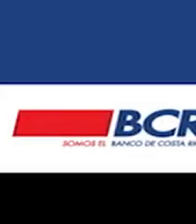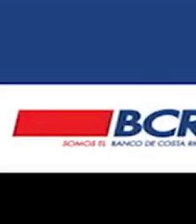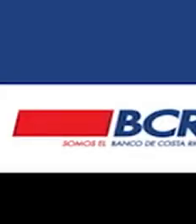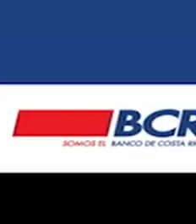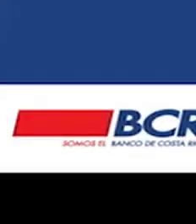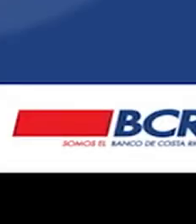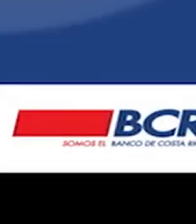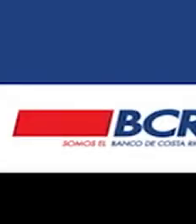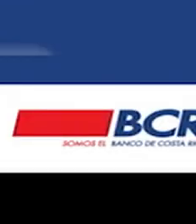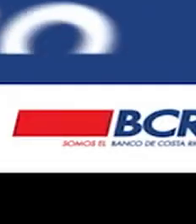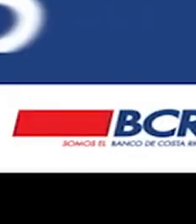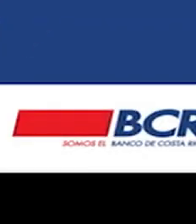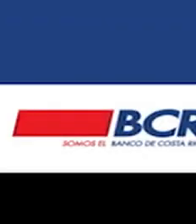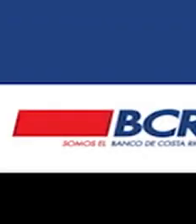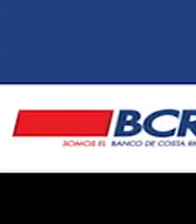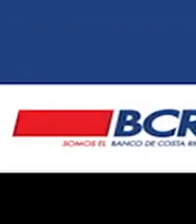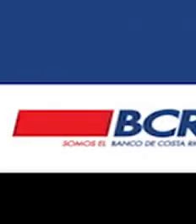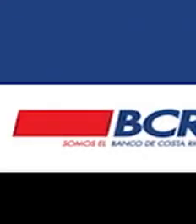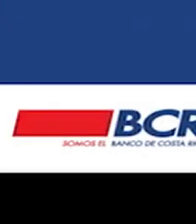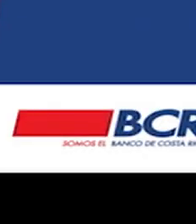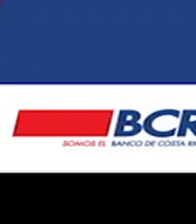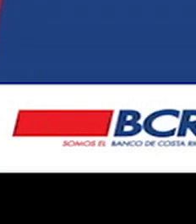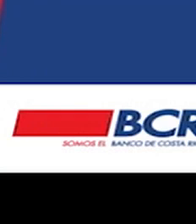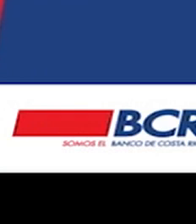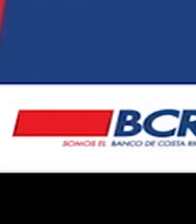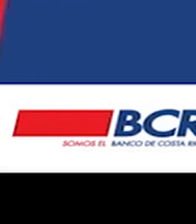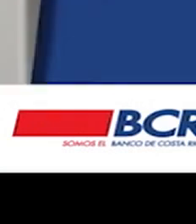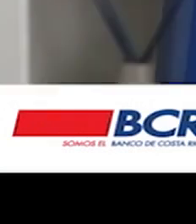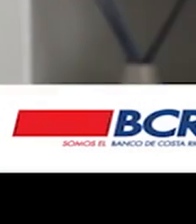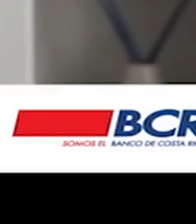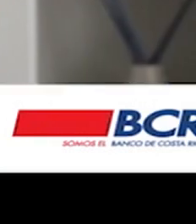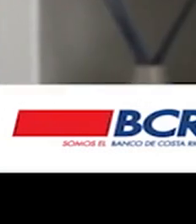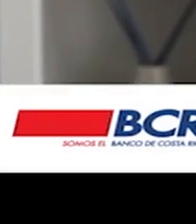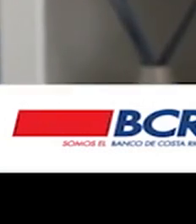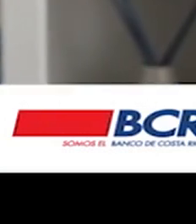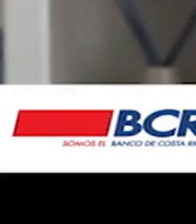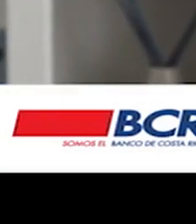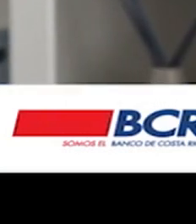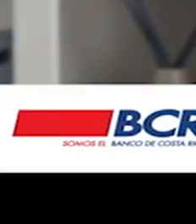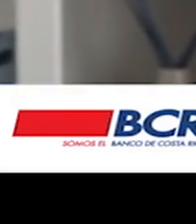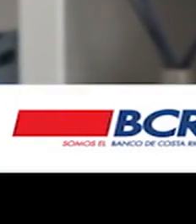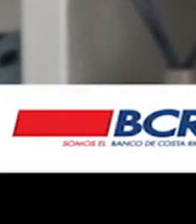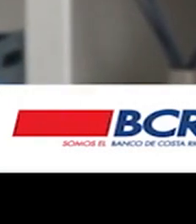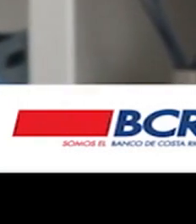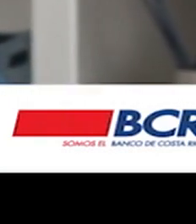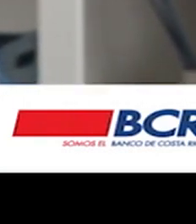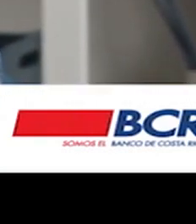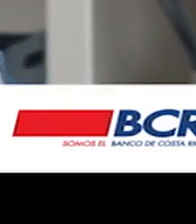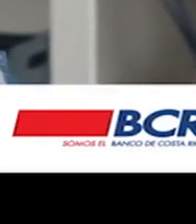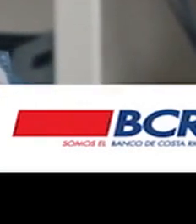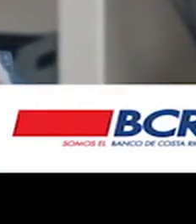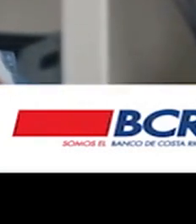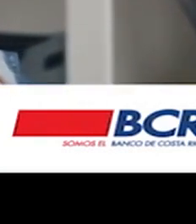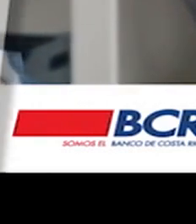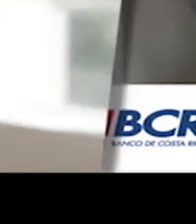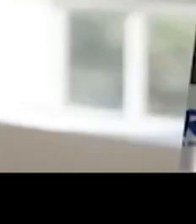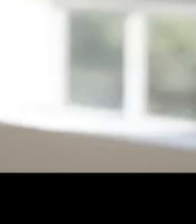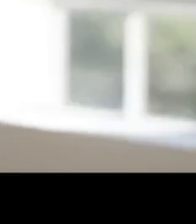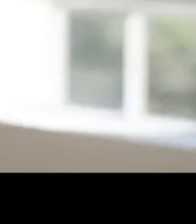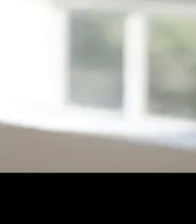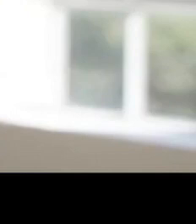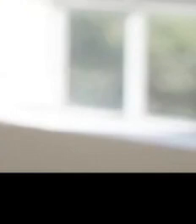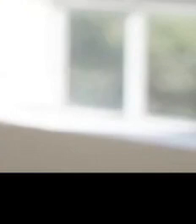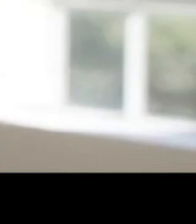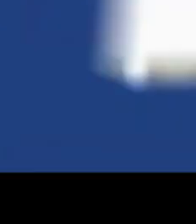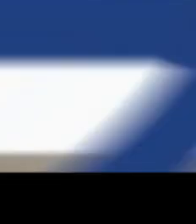Para el BCR, su salud va primero. El BCR le enseña de forma rápida y fácil cómo realizar transacciones bancarias al utilizar